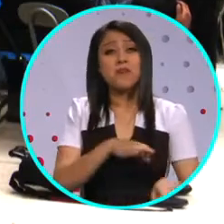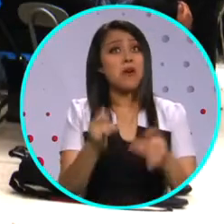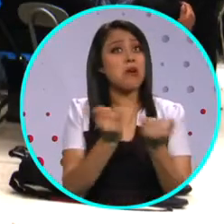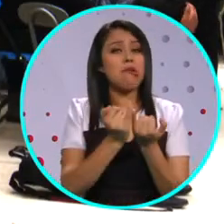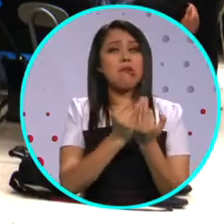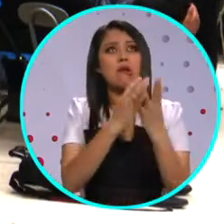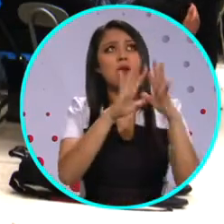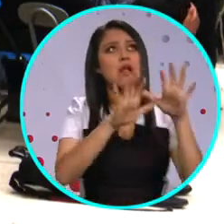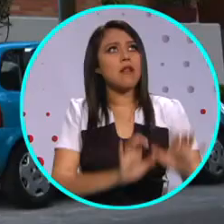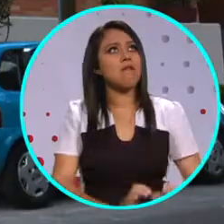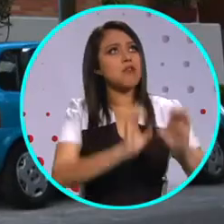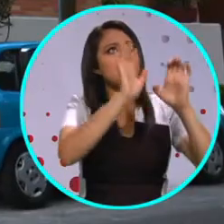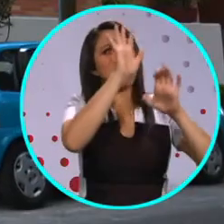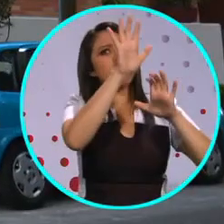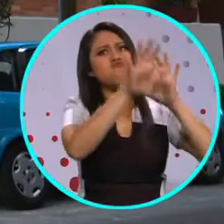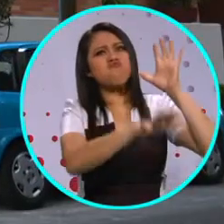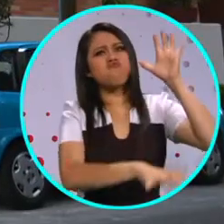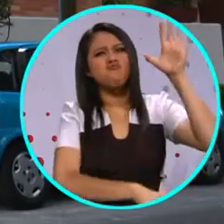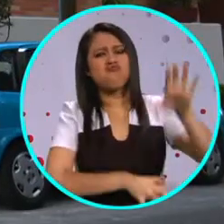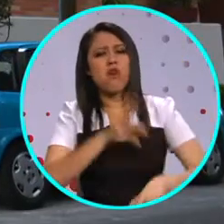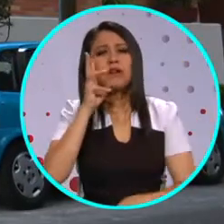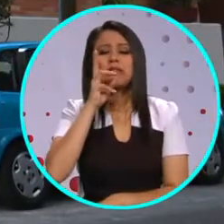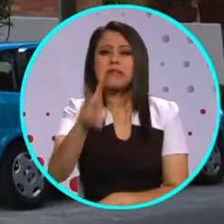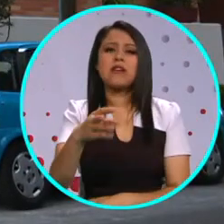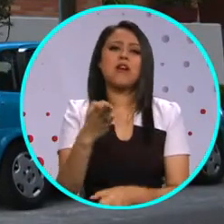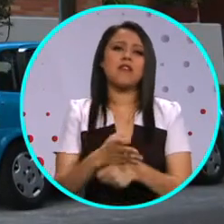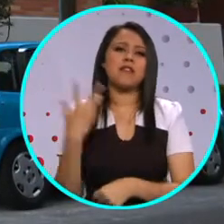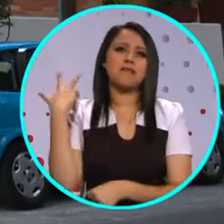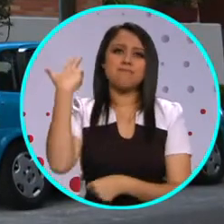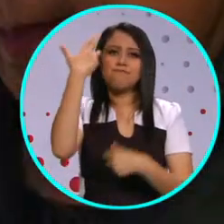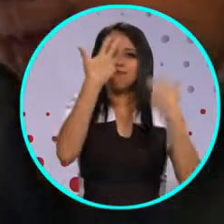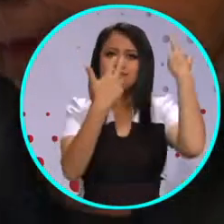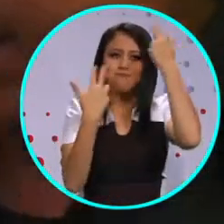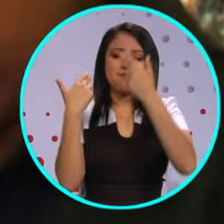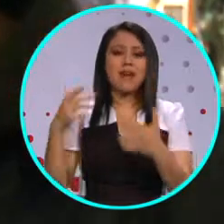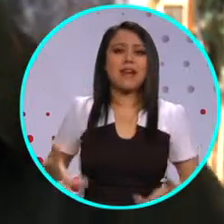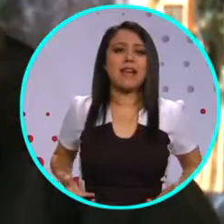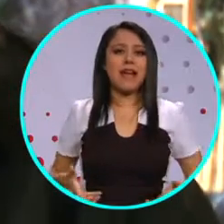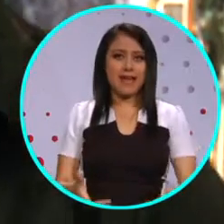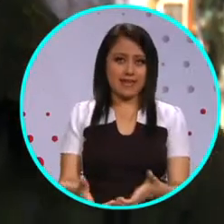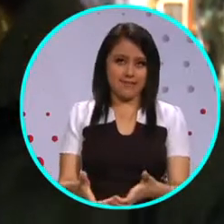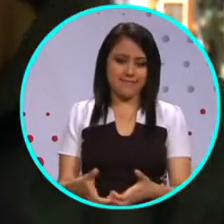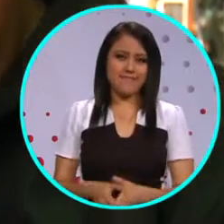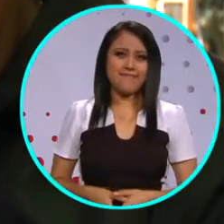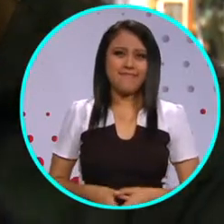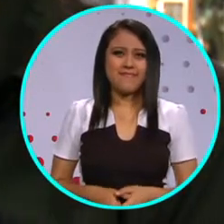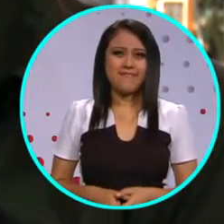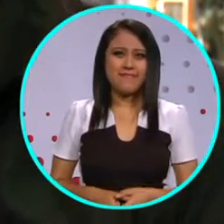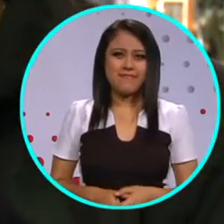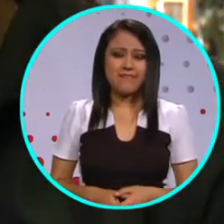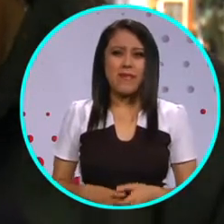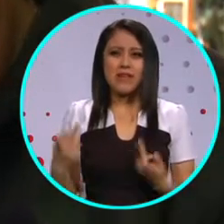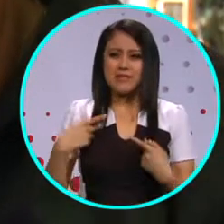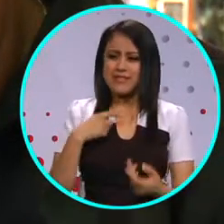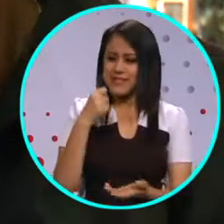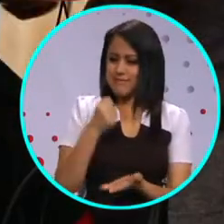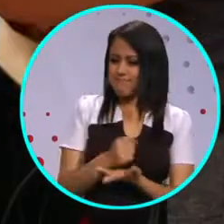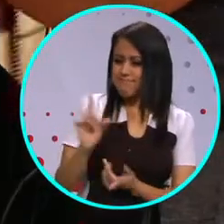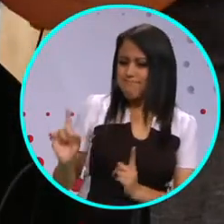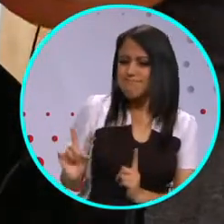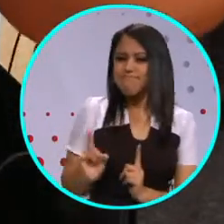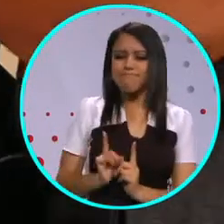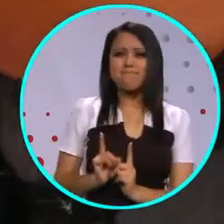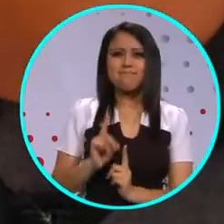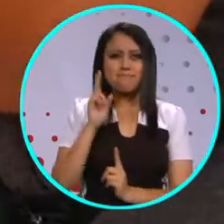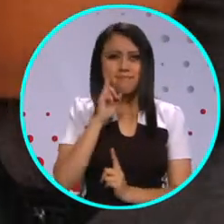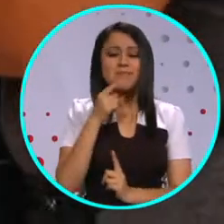junto con el edificio. Es por eso que corta el cabello en la banqueta. En un primer acercamiento que tuvo el equipo de A Quien Corresponda,